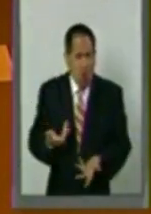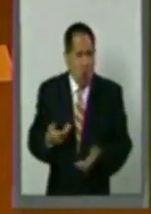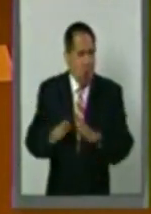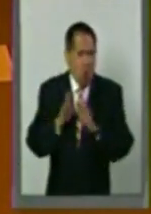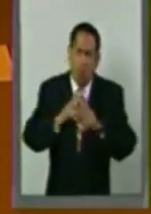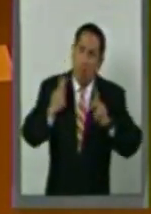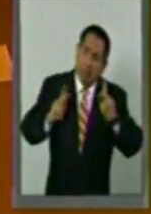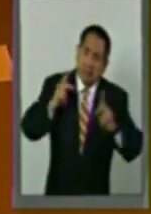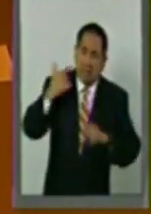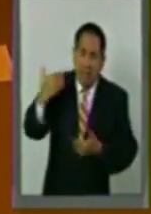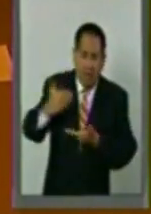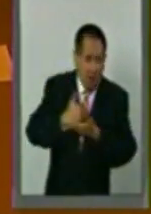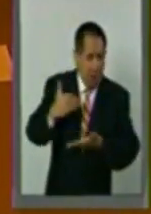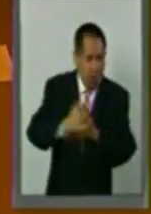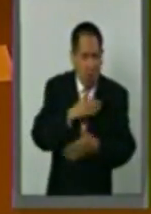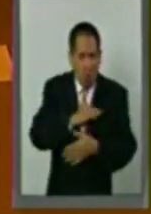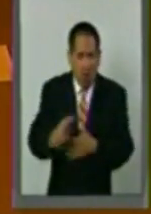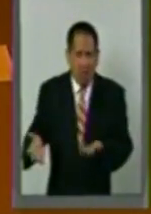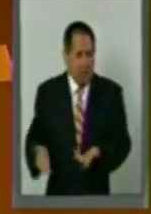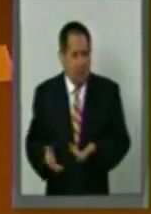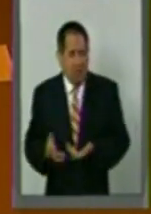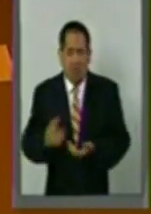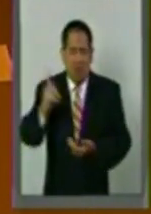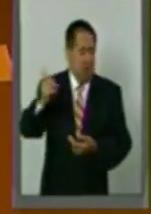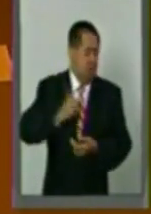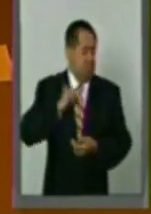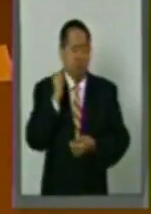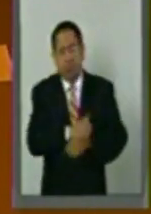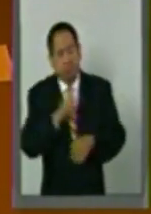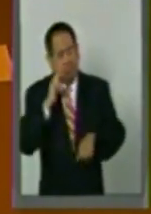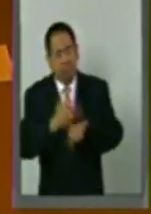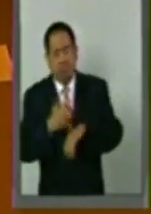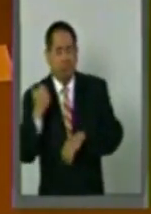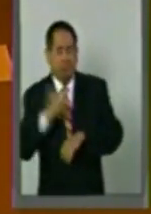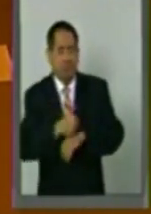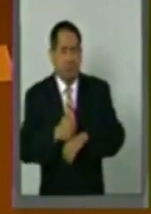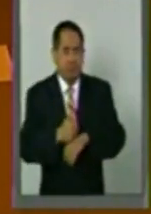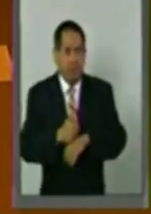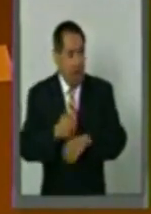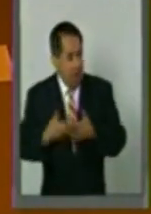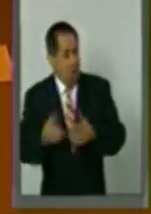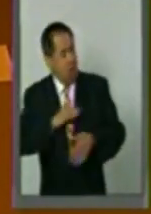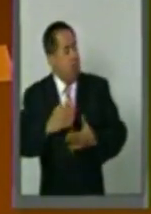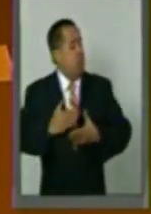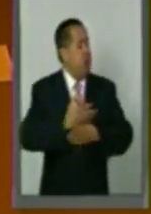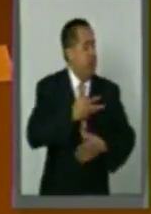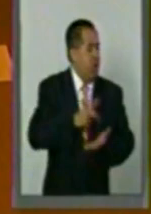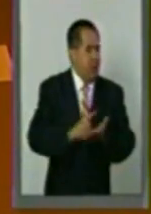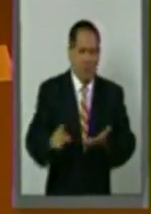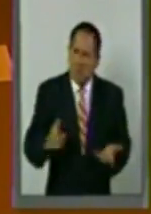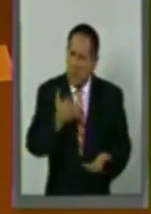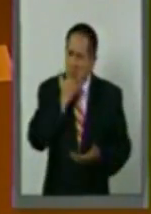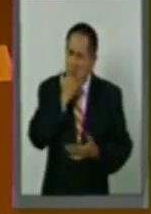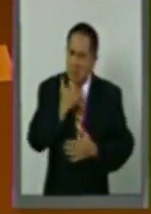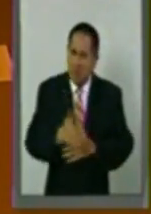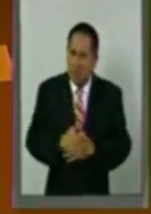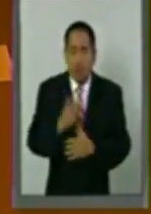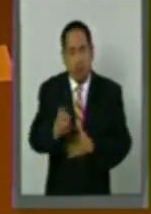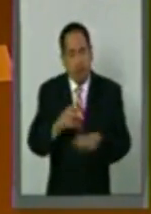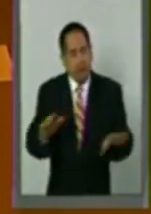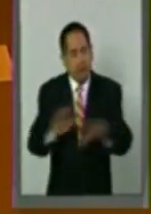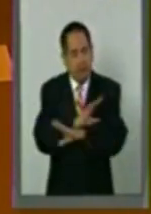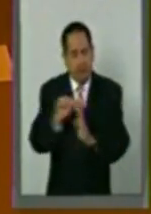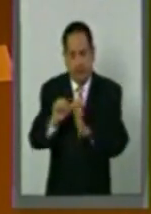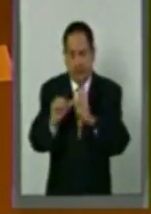hizo más que demostrar el total desprecio a sus deberes morales de crianza. Con esto se pretende reformar el